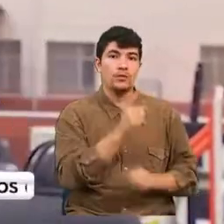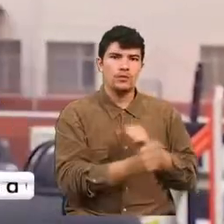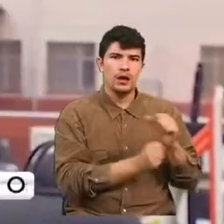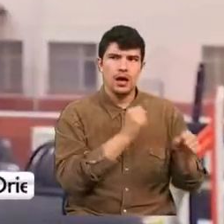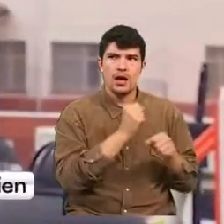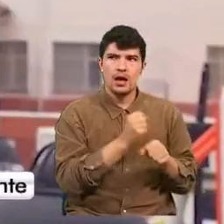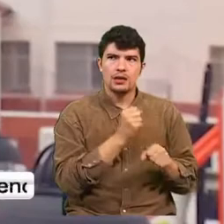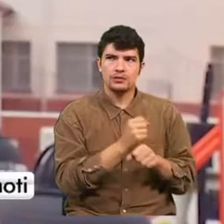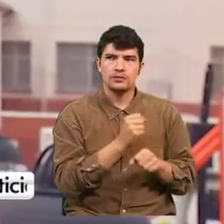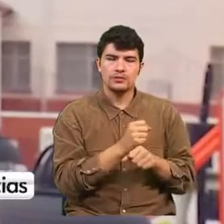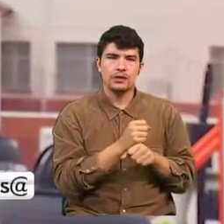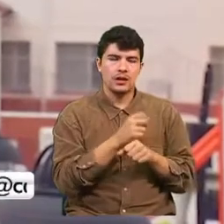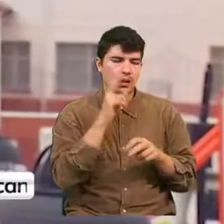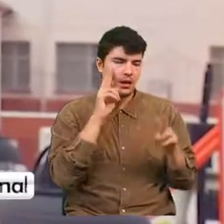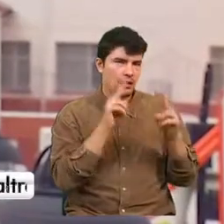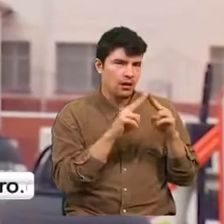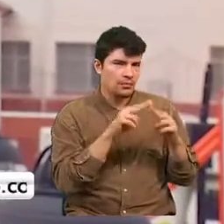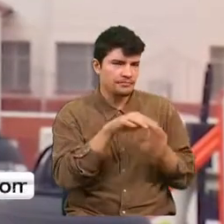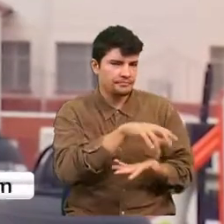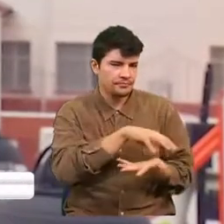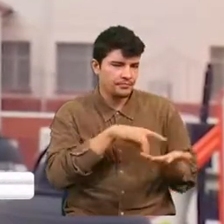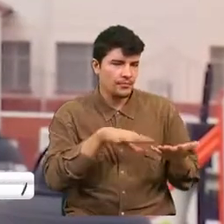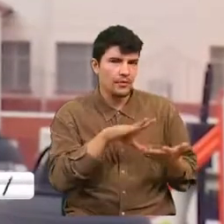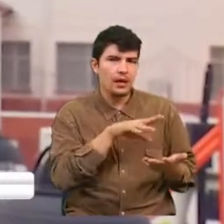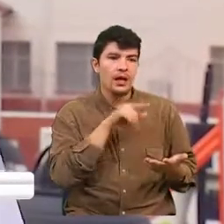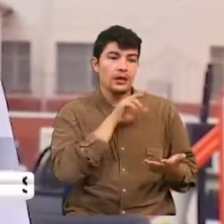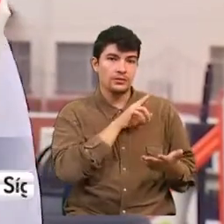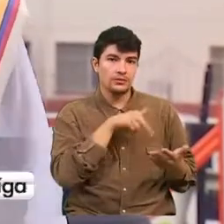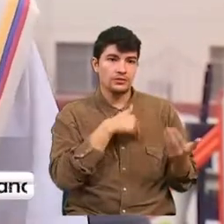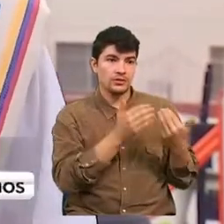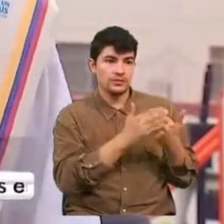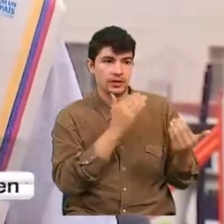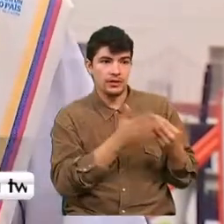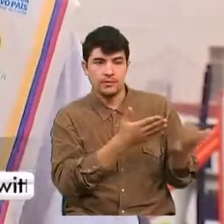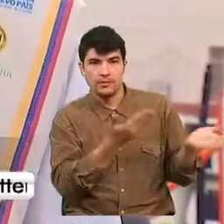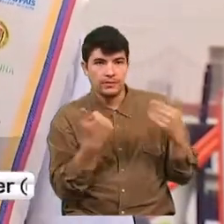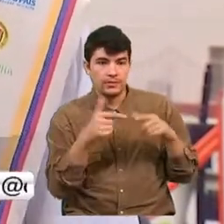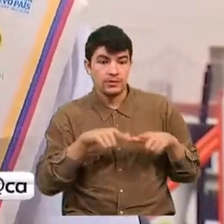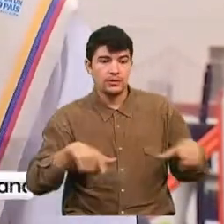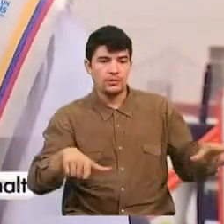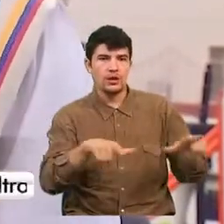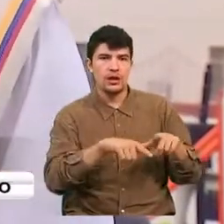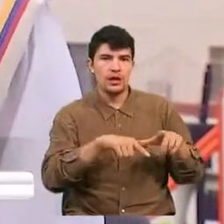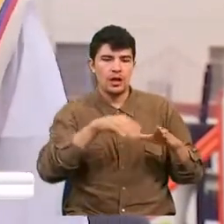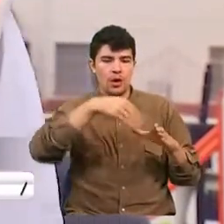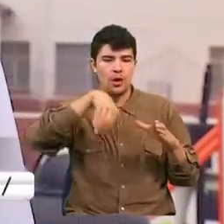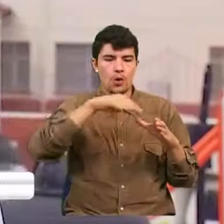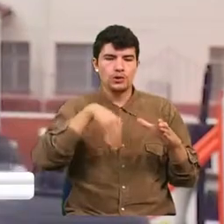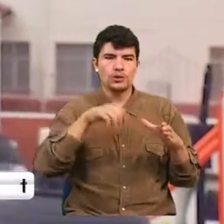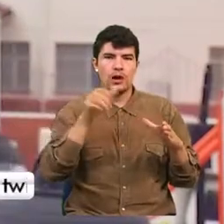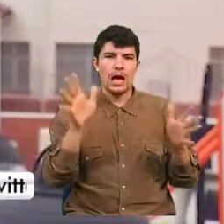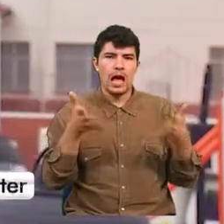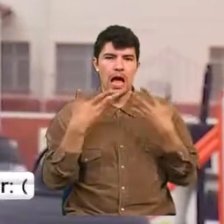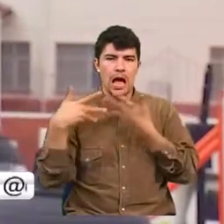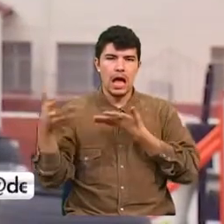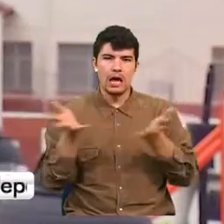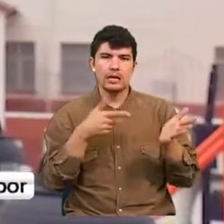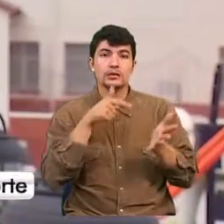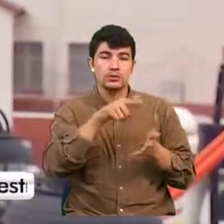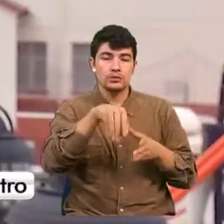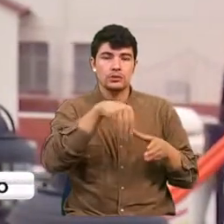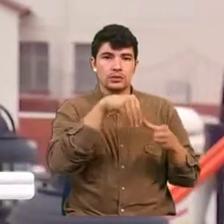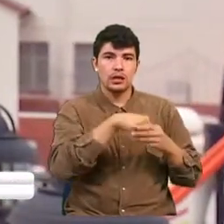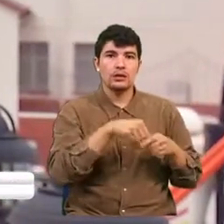expedición que se hizo en Vélez, donde lo invitamos a que conociera el Hoyo del Aire, uno de los sitios turísticos de la provincia de Vélez.